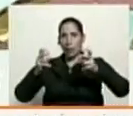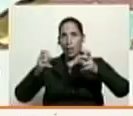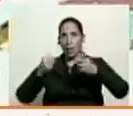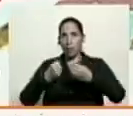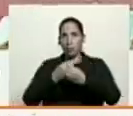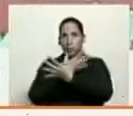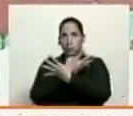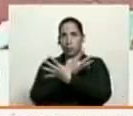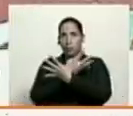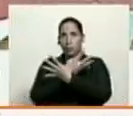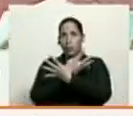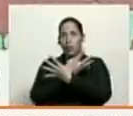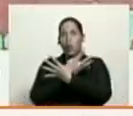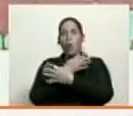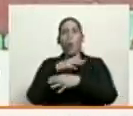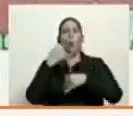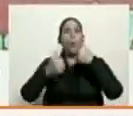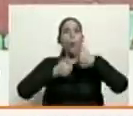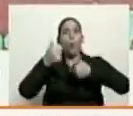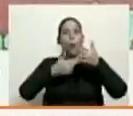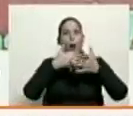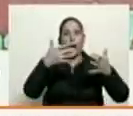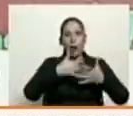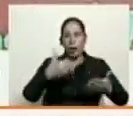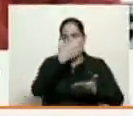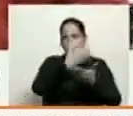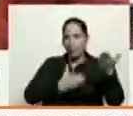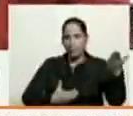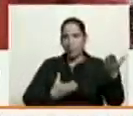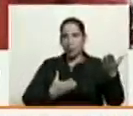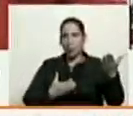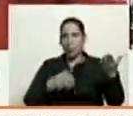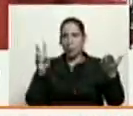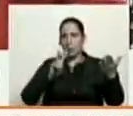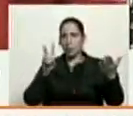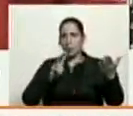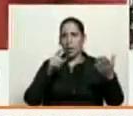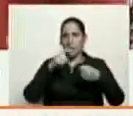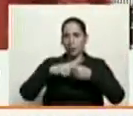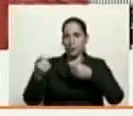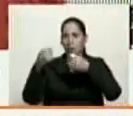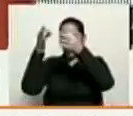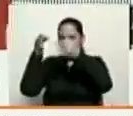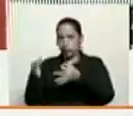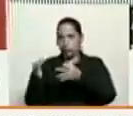¿qué capítulo escribe Venezuela con esta retirada definitiva de la OEA?